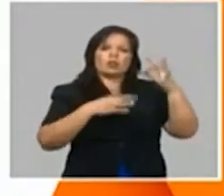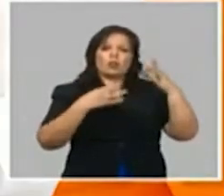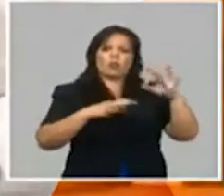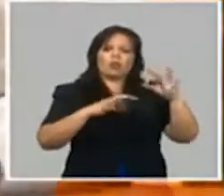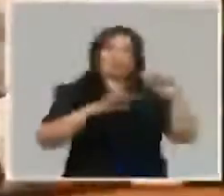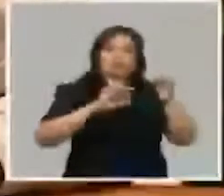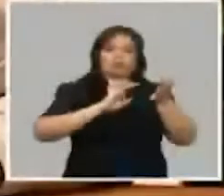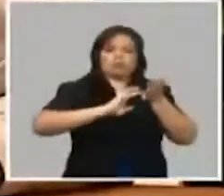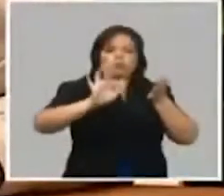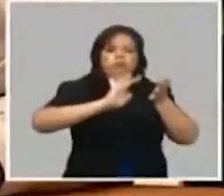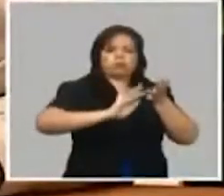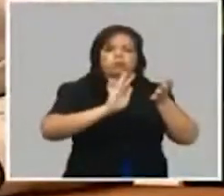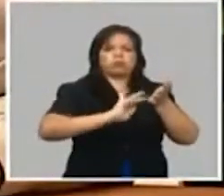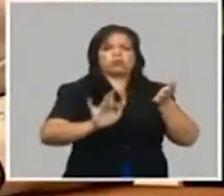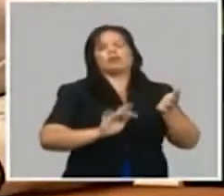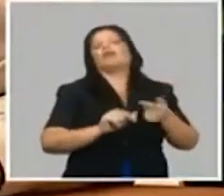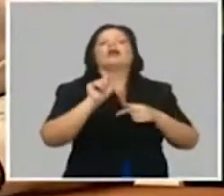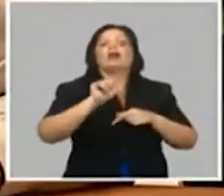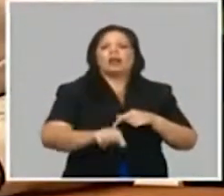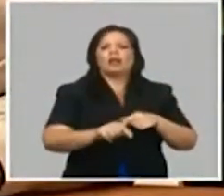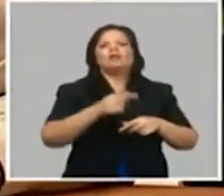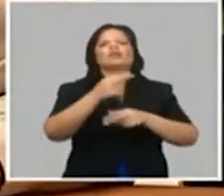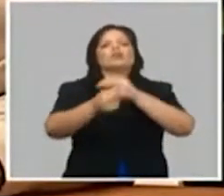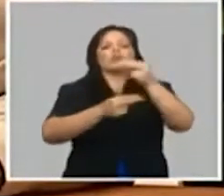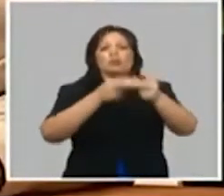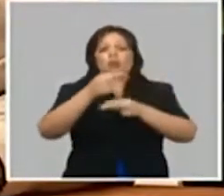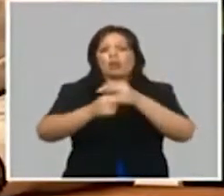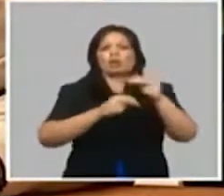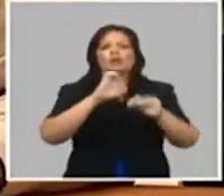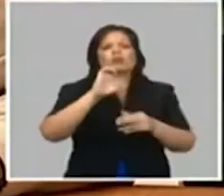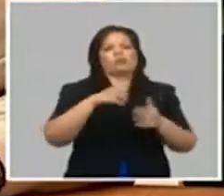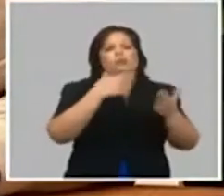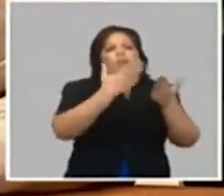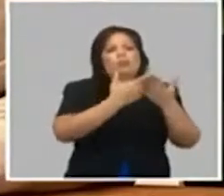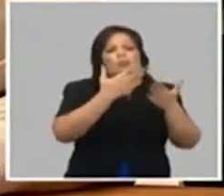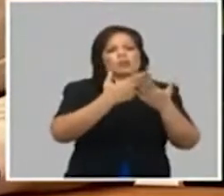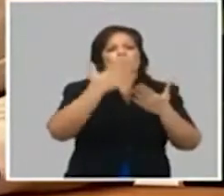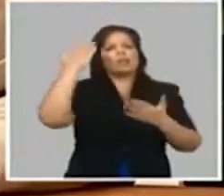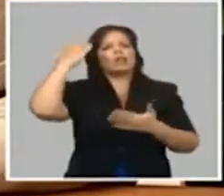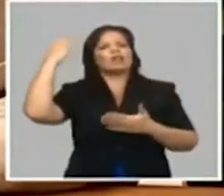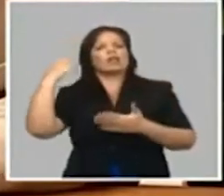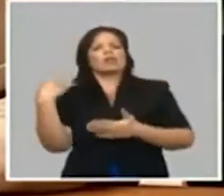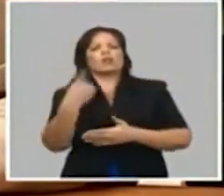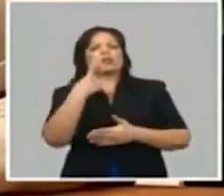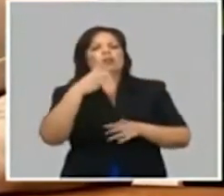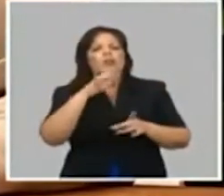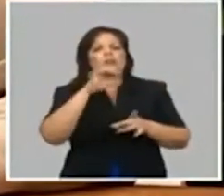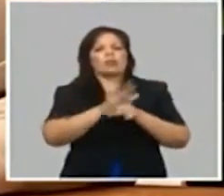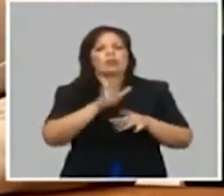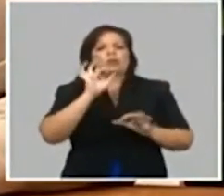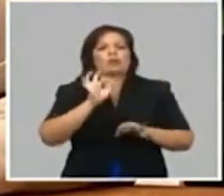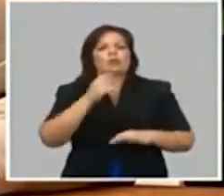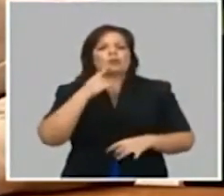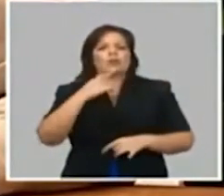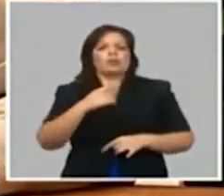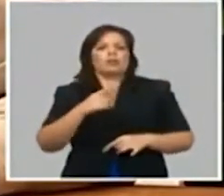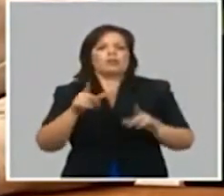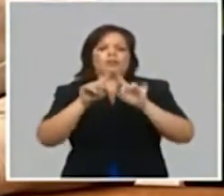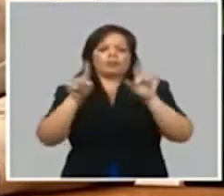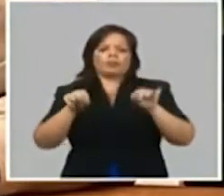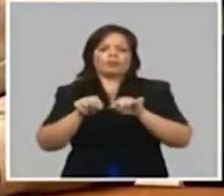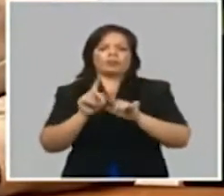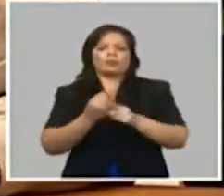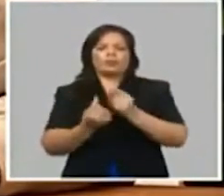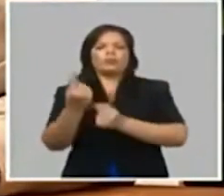fuerza, fundamentalmente con las entidades estatales, y pusimos y arrancamos con lo que nosotros le llamamos la ventanilla única aduana, que nos está dando un